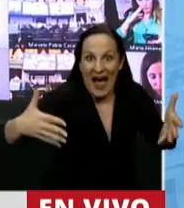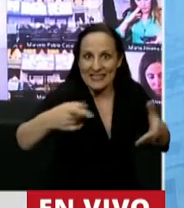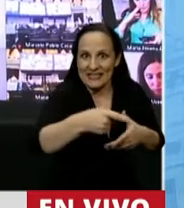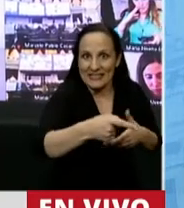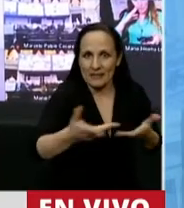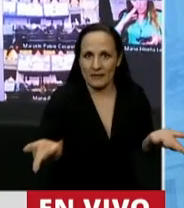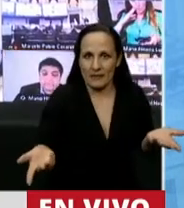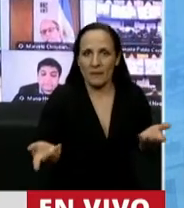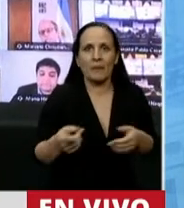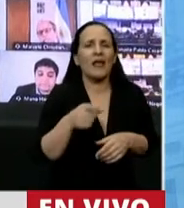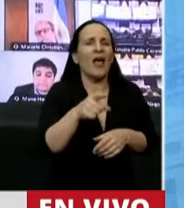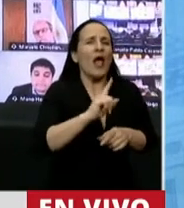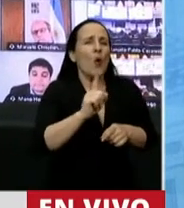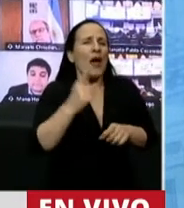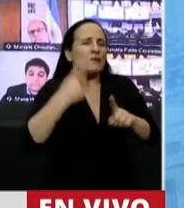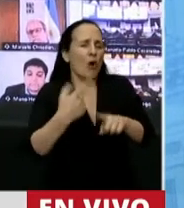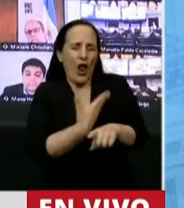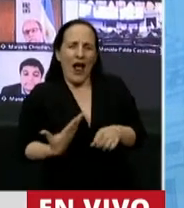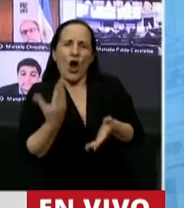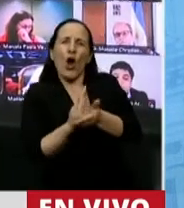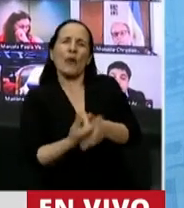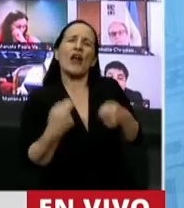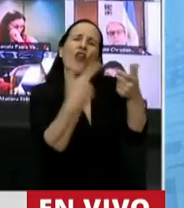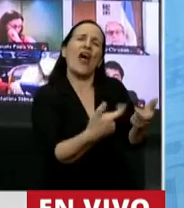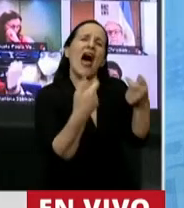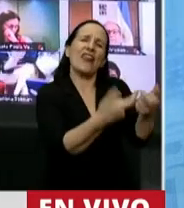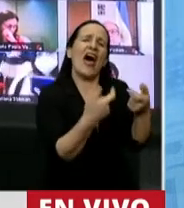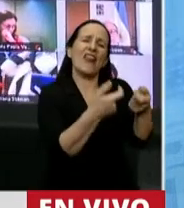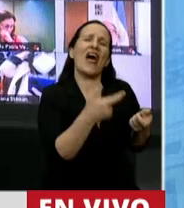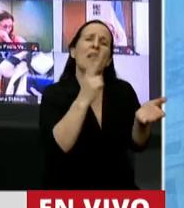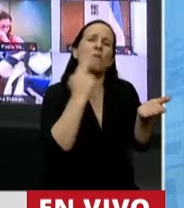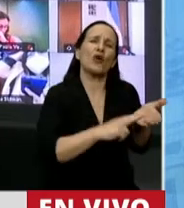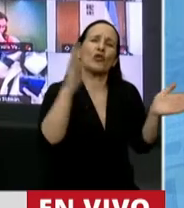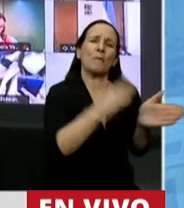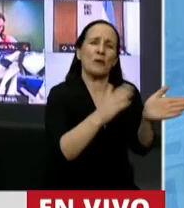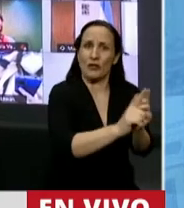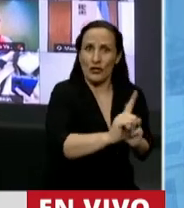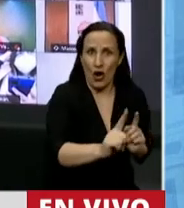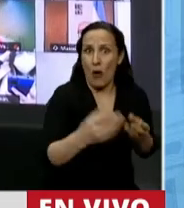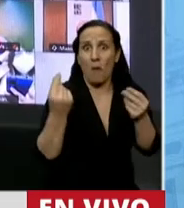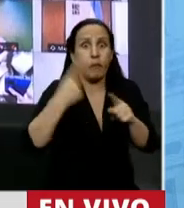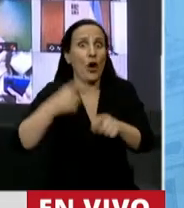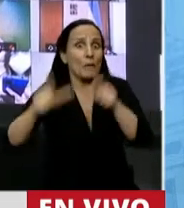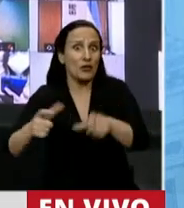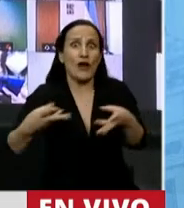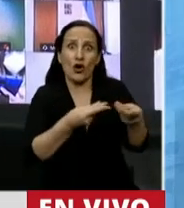determinada no por las concesiones hechas por el Estado al poder económico, sino por la pujanza de la demanda efectiva.